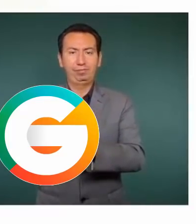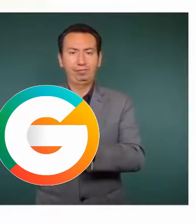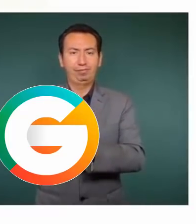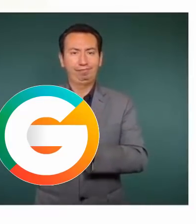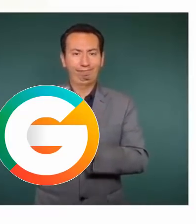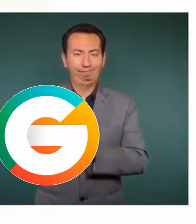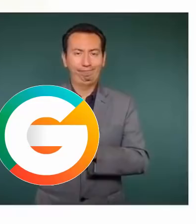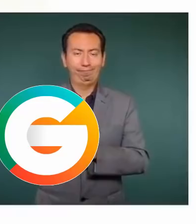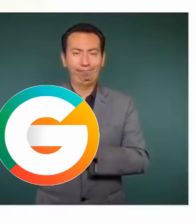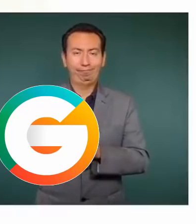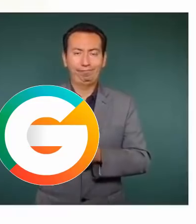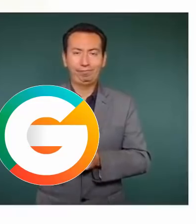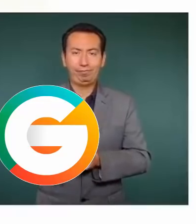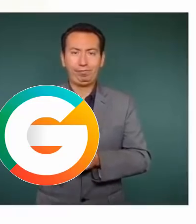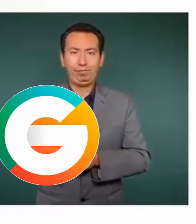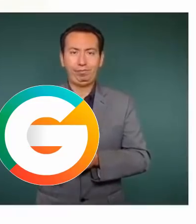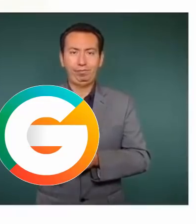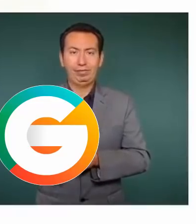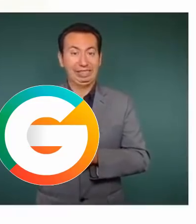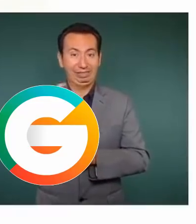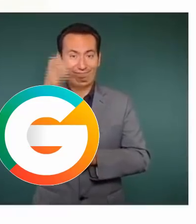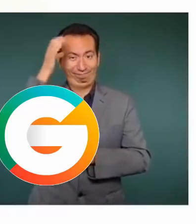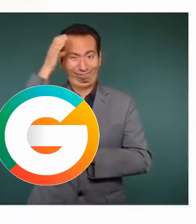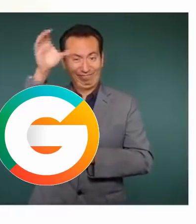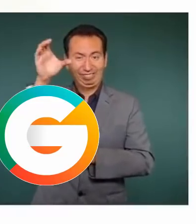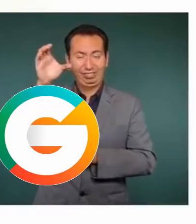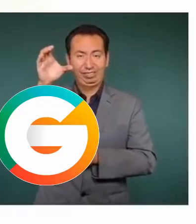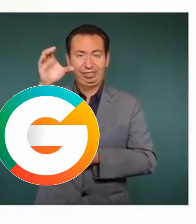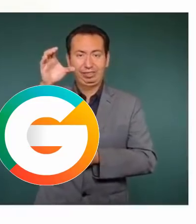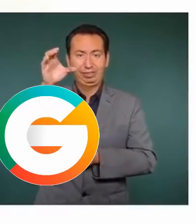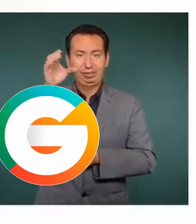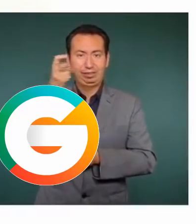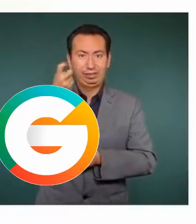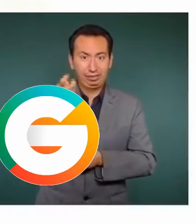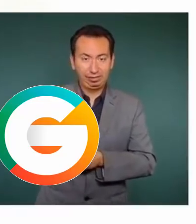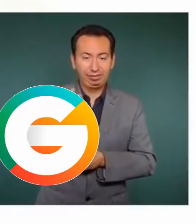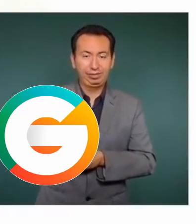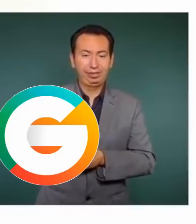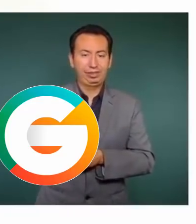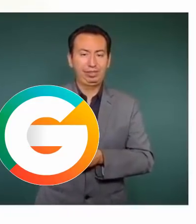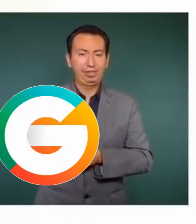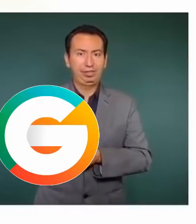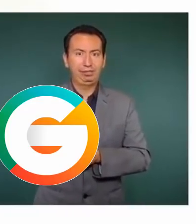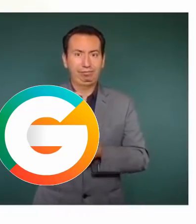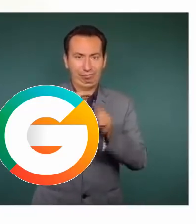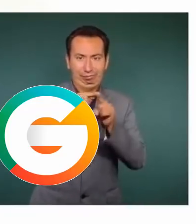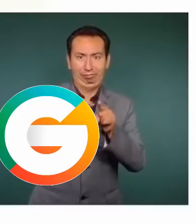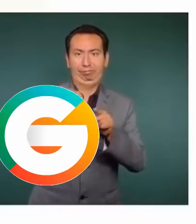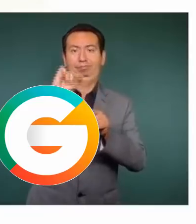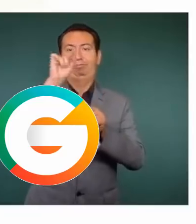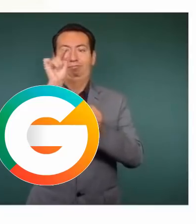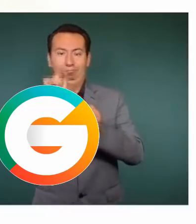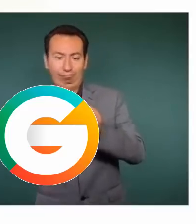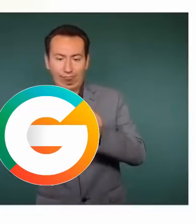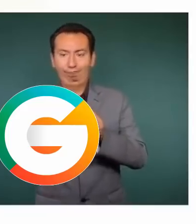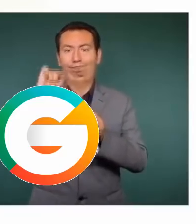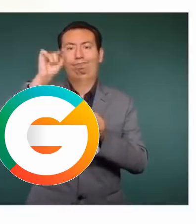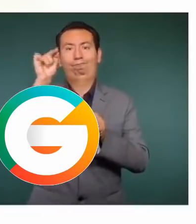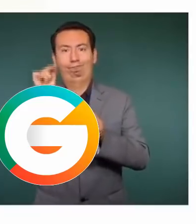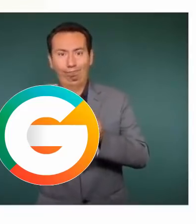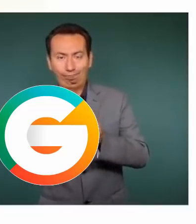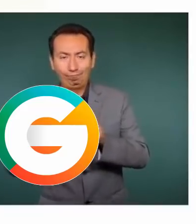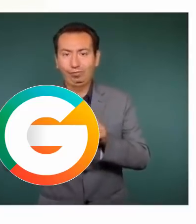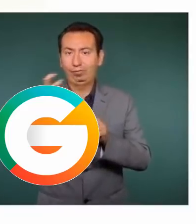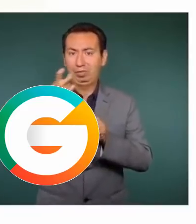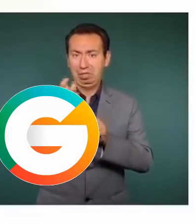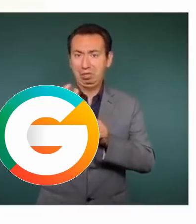también es un delito que se ha ido teniendo altas y bajas, pero se mantiene de alguna manera